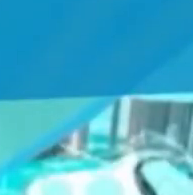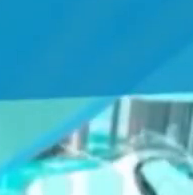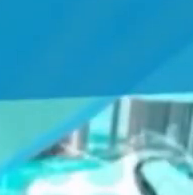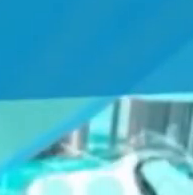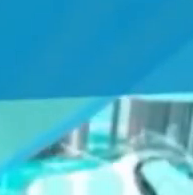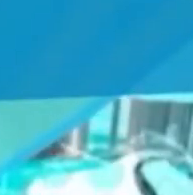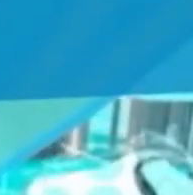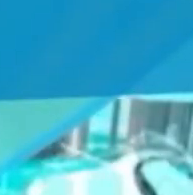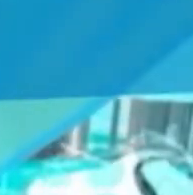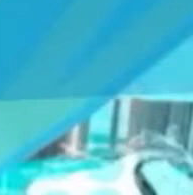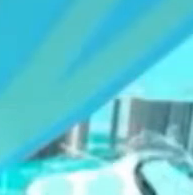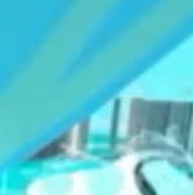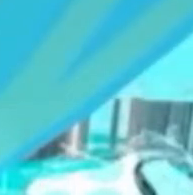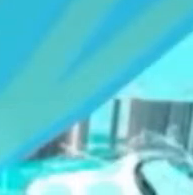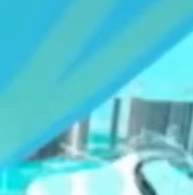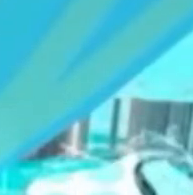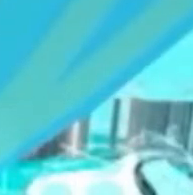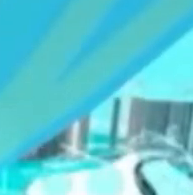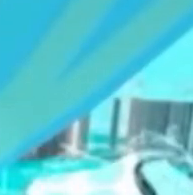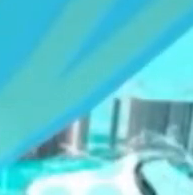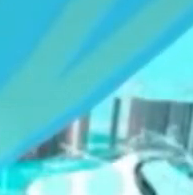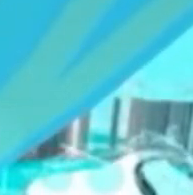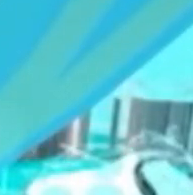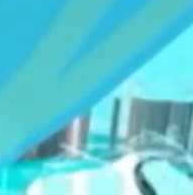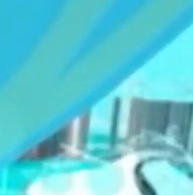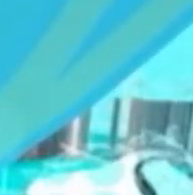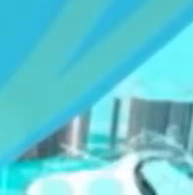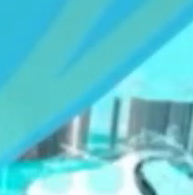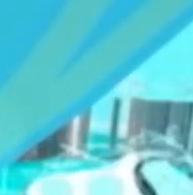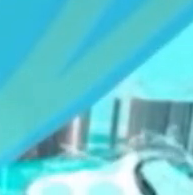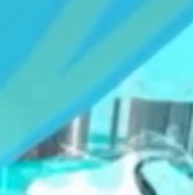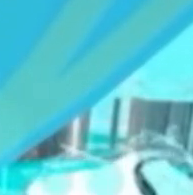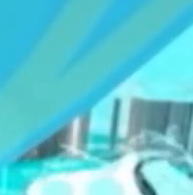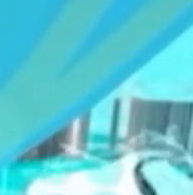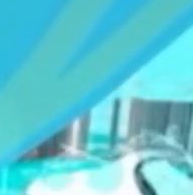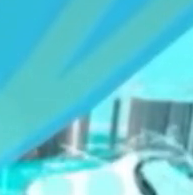La sección de Animales en Libertad llega a ustedes gracias al ICT.